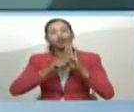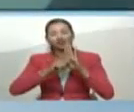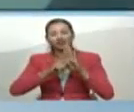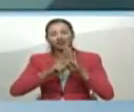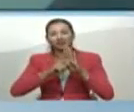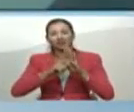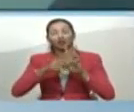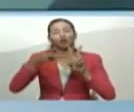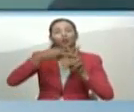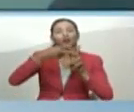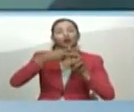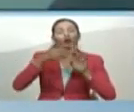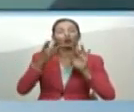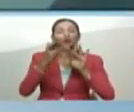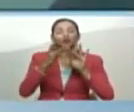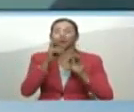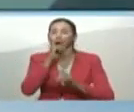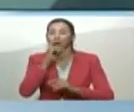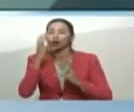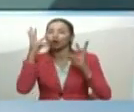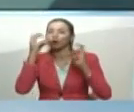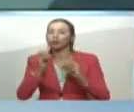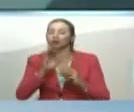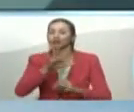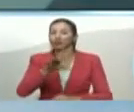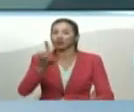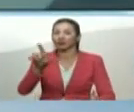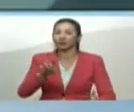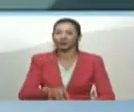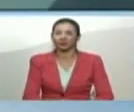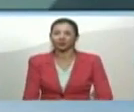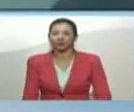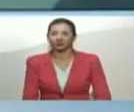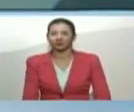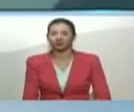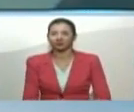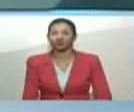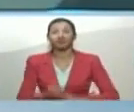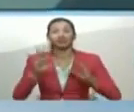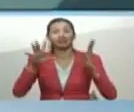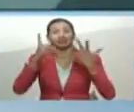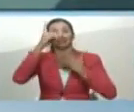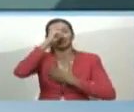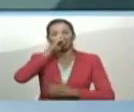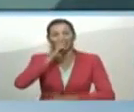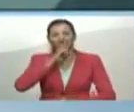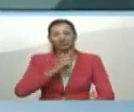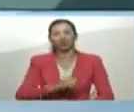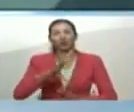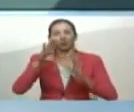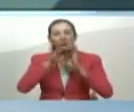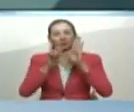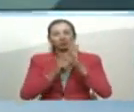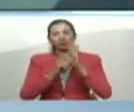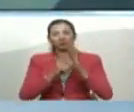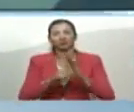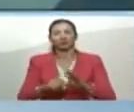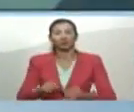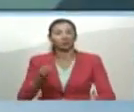Numeral contacto con Maduro número 51. 16 años de constitución bolivariana. A la